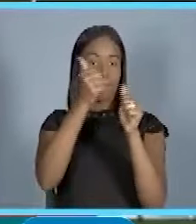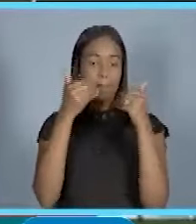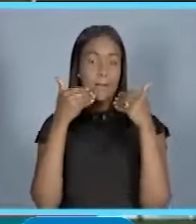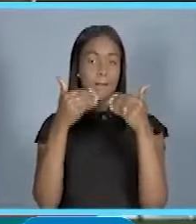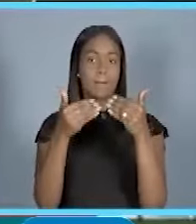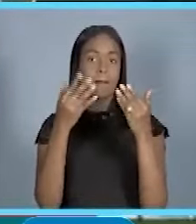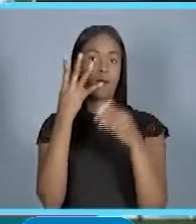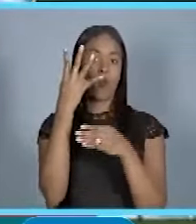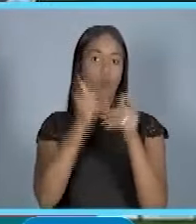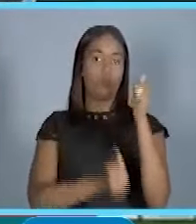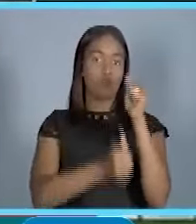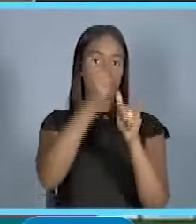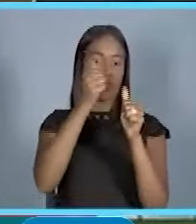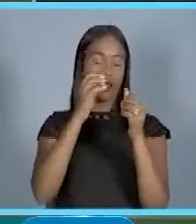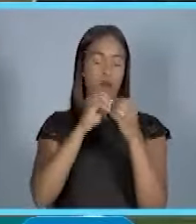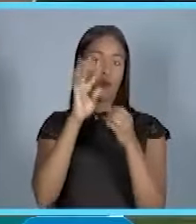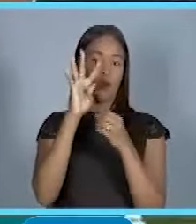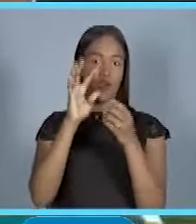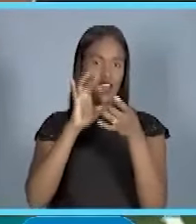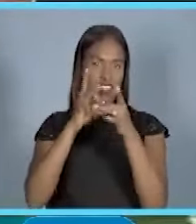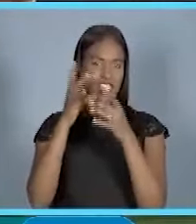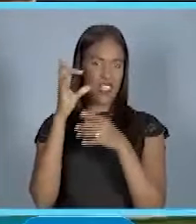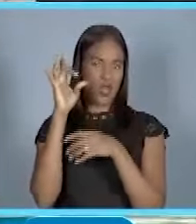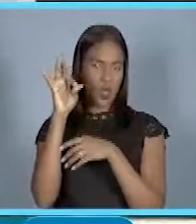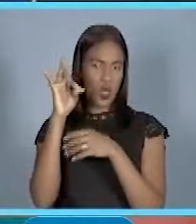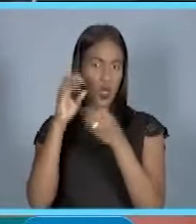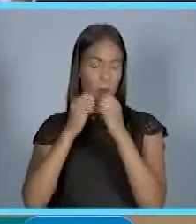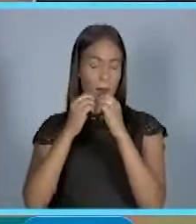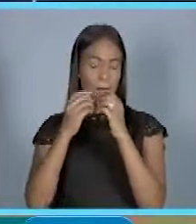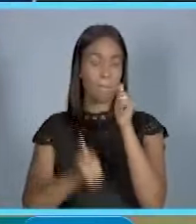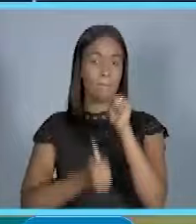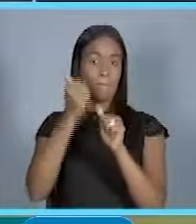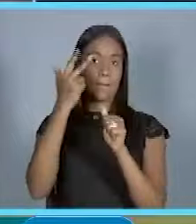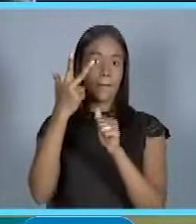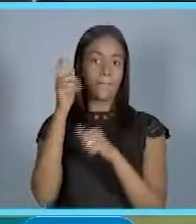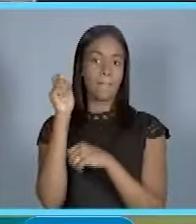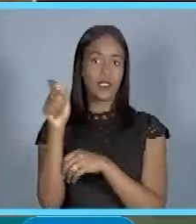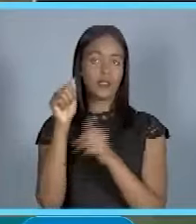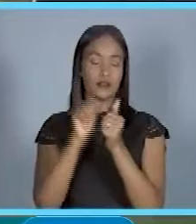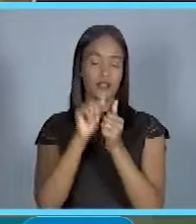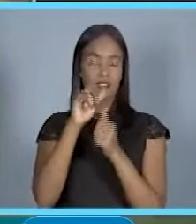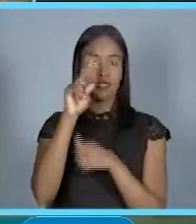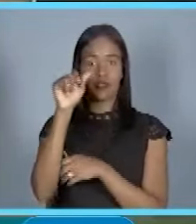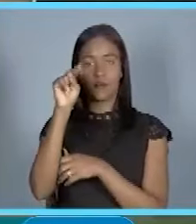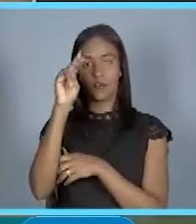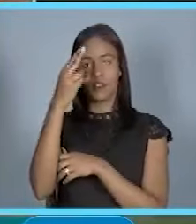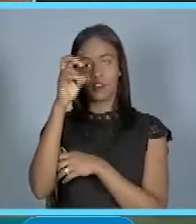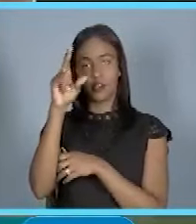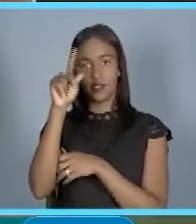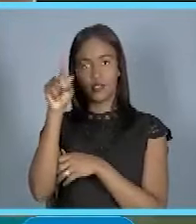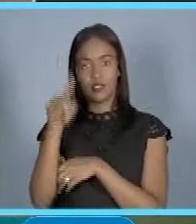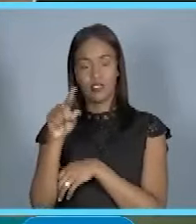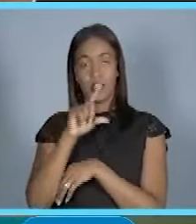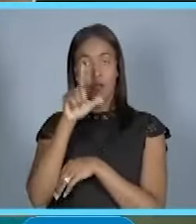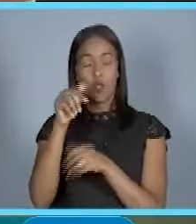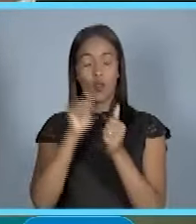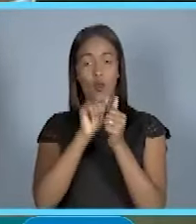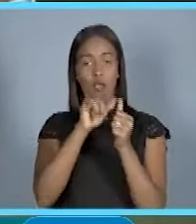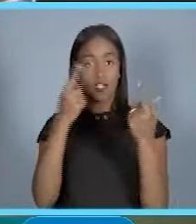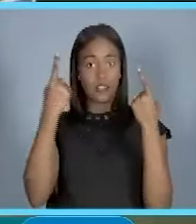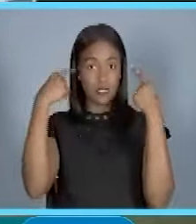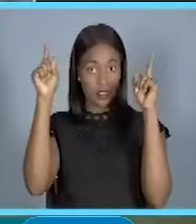rally de 4 carreras en el octavo episodio, coronado por un cuadrangular de 3 anotaciones de Ramón Hernández. Luego de este resultado,